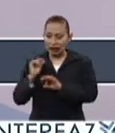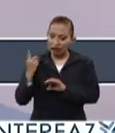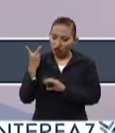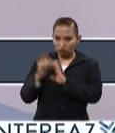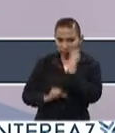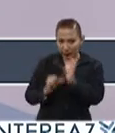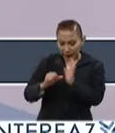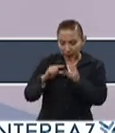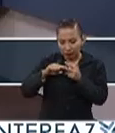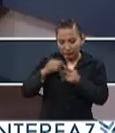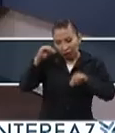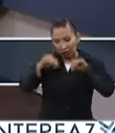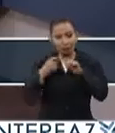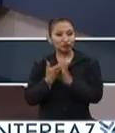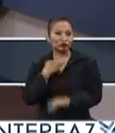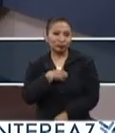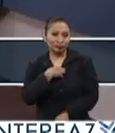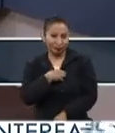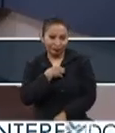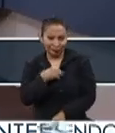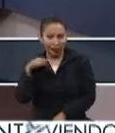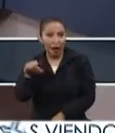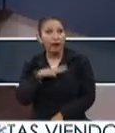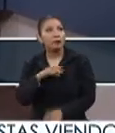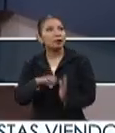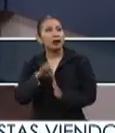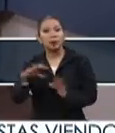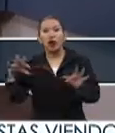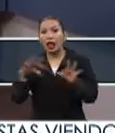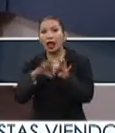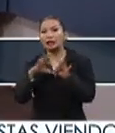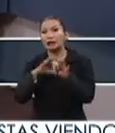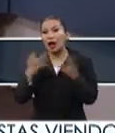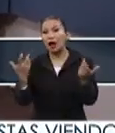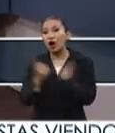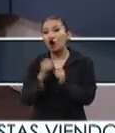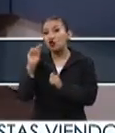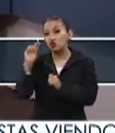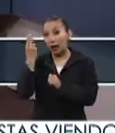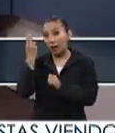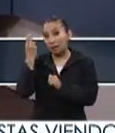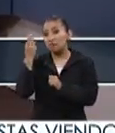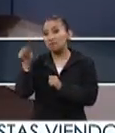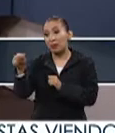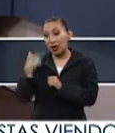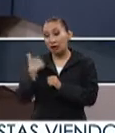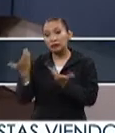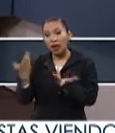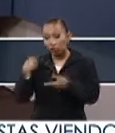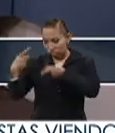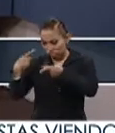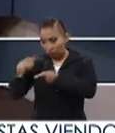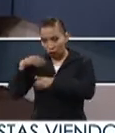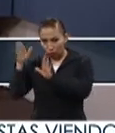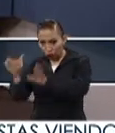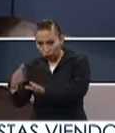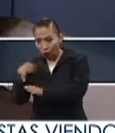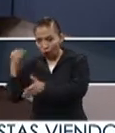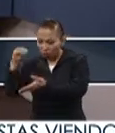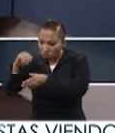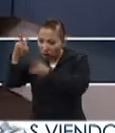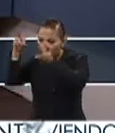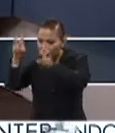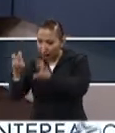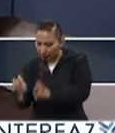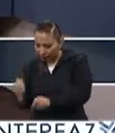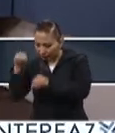par de meses, estamos muy contentos. Ahí, por ejemplo, la alianza la desarrollamos con la UNAM, quien desarrolló, por un lado, los